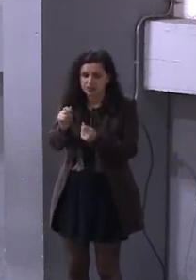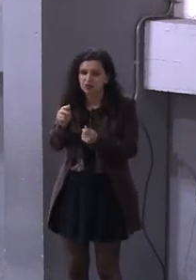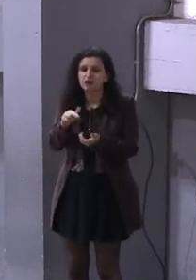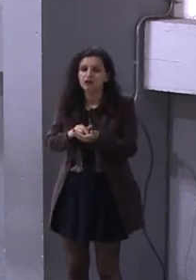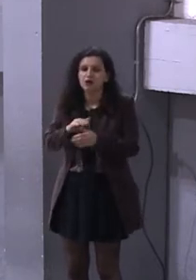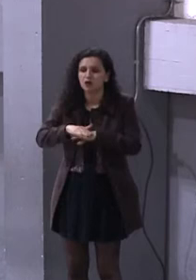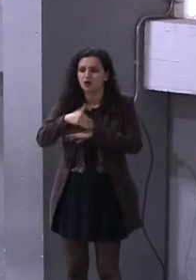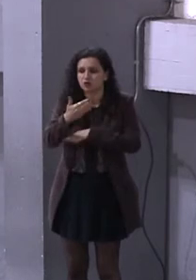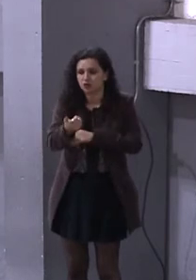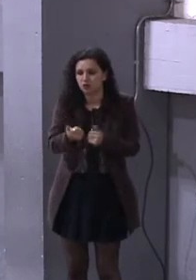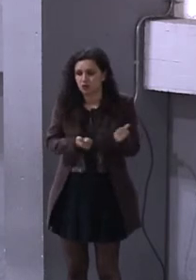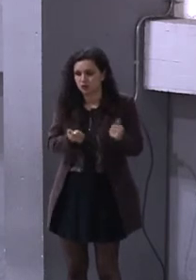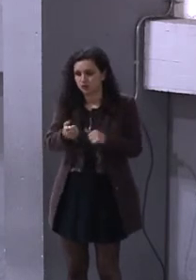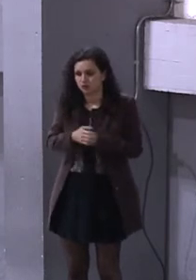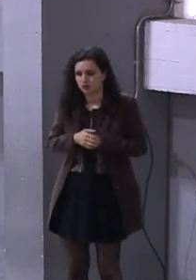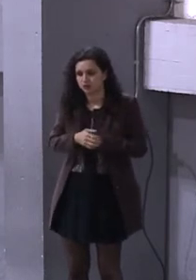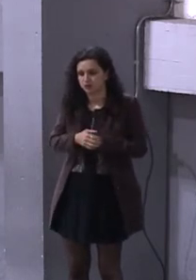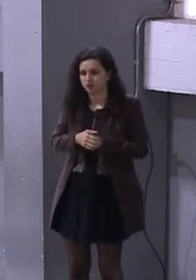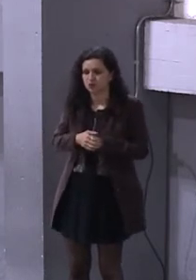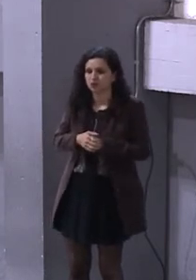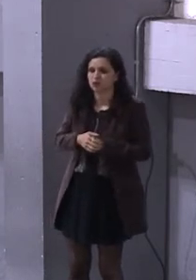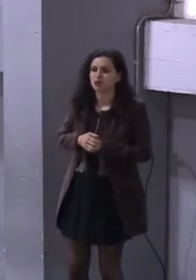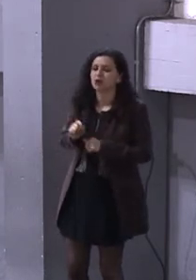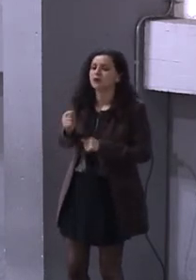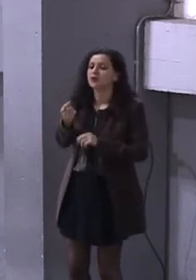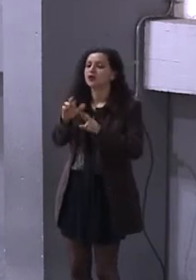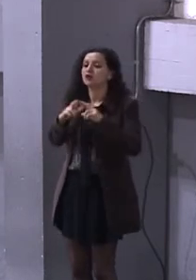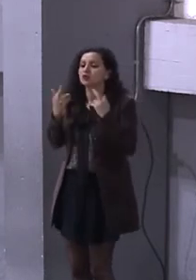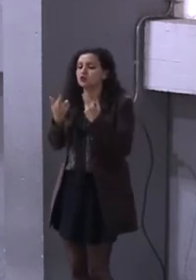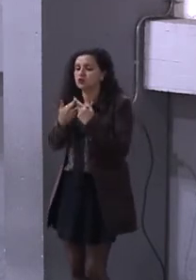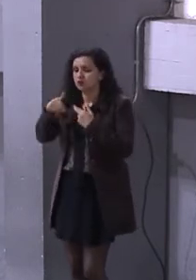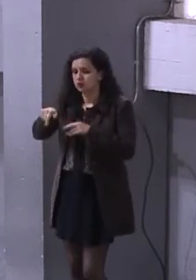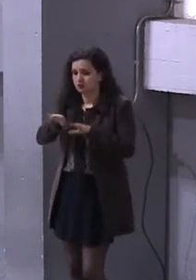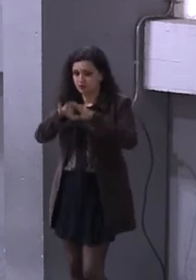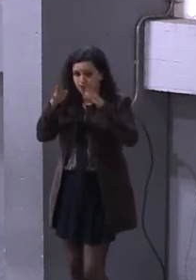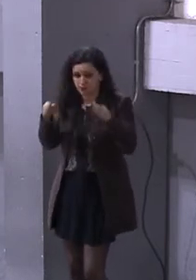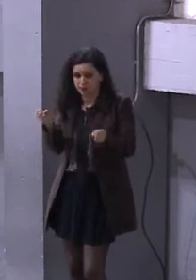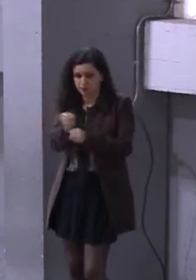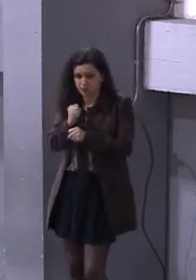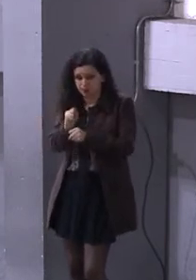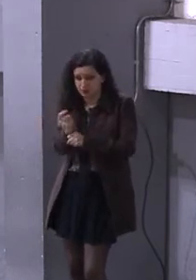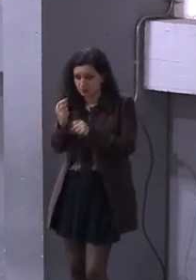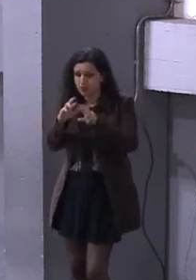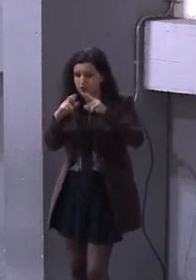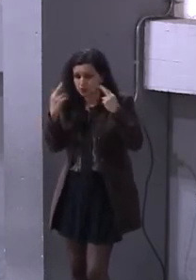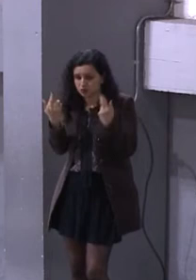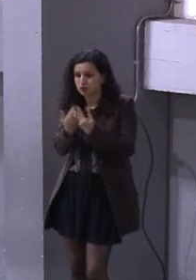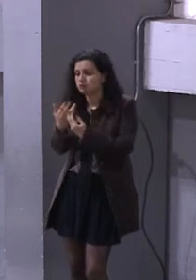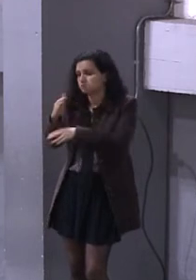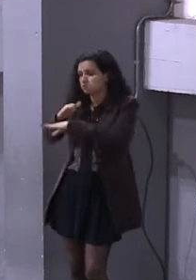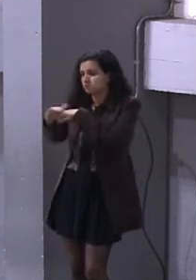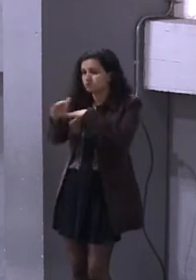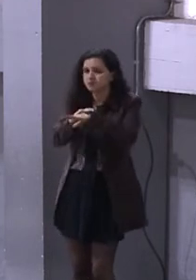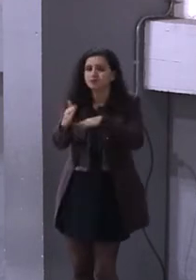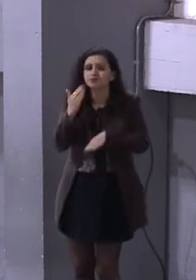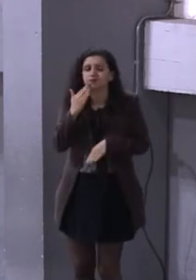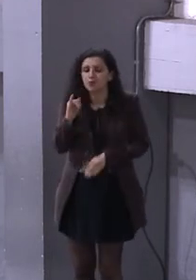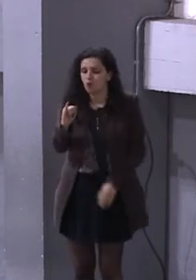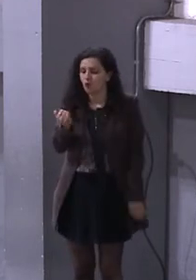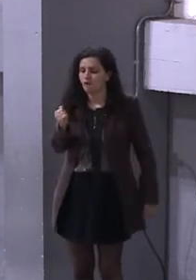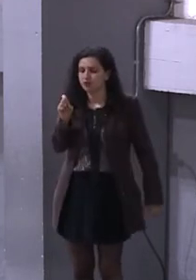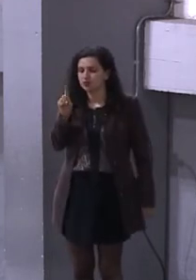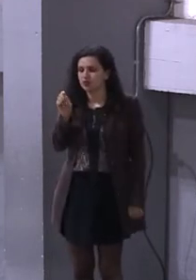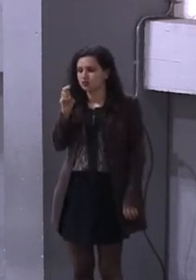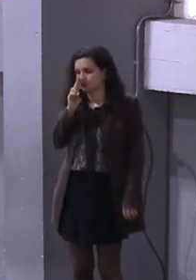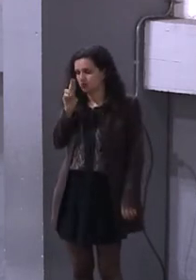conlleva. La primera reunión de esta mesa de trabajo la estamos invitando a que se lleve a cabo el jueves 6 de